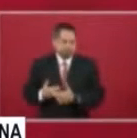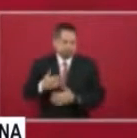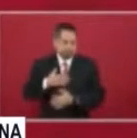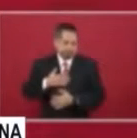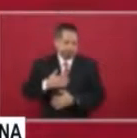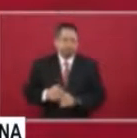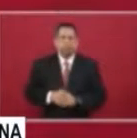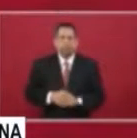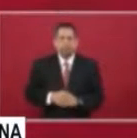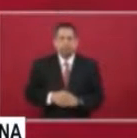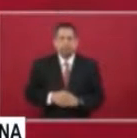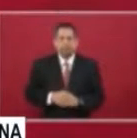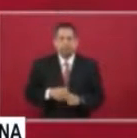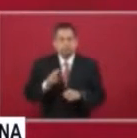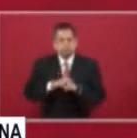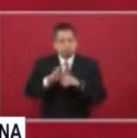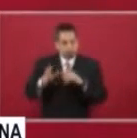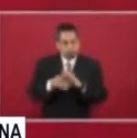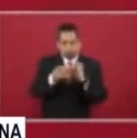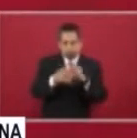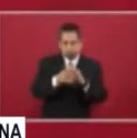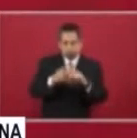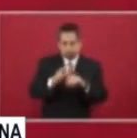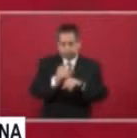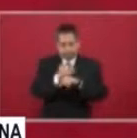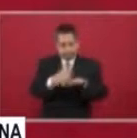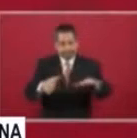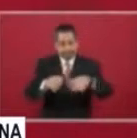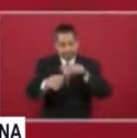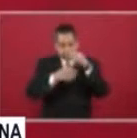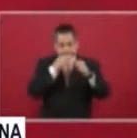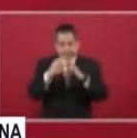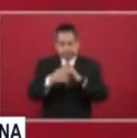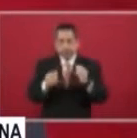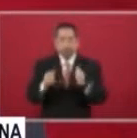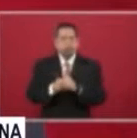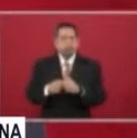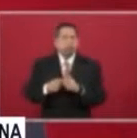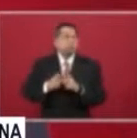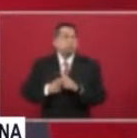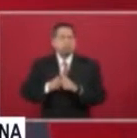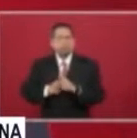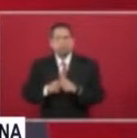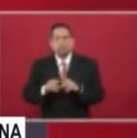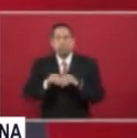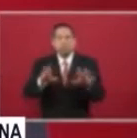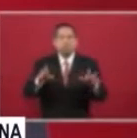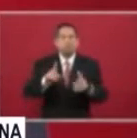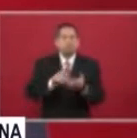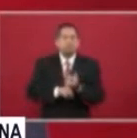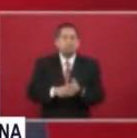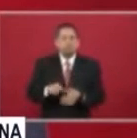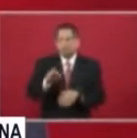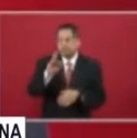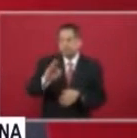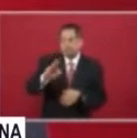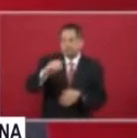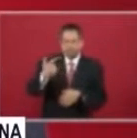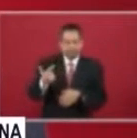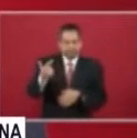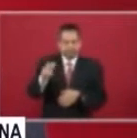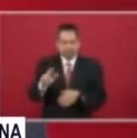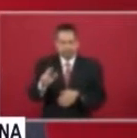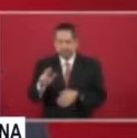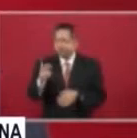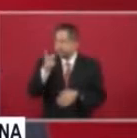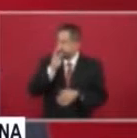de la marina que si bien está presente en la policía federal no tiene la fuerza que tiene